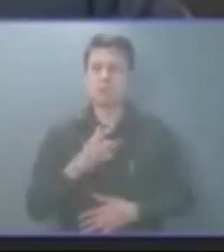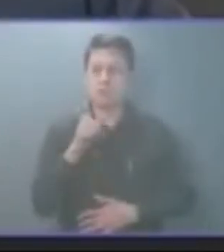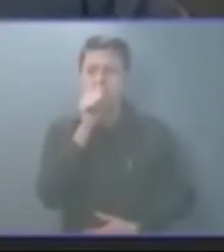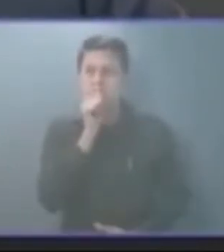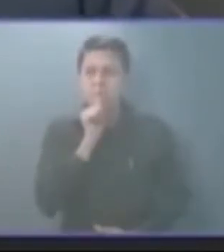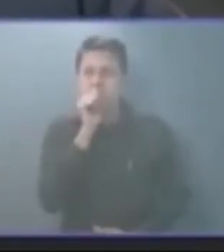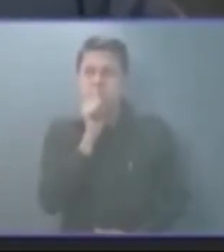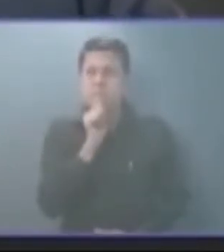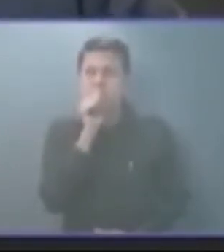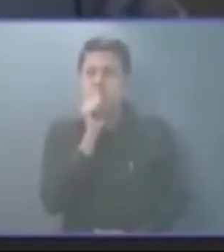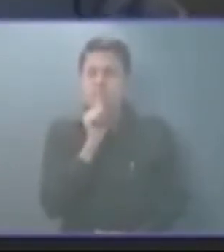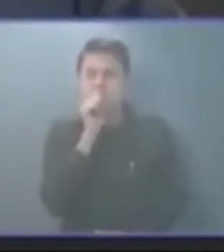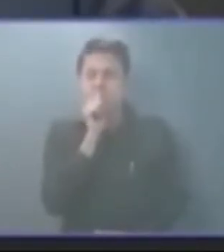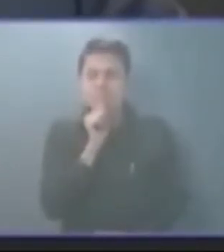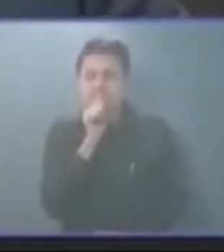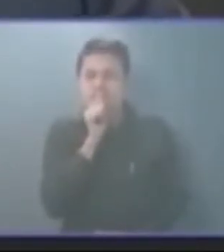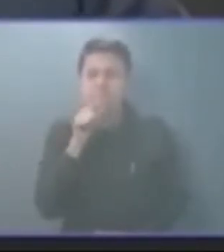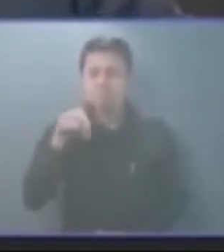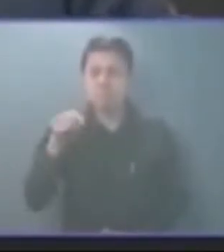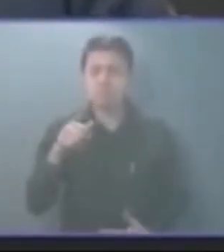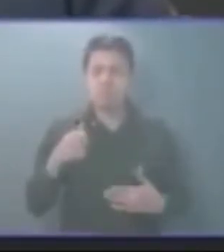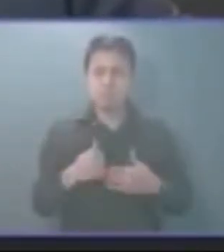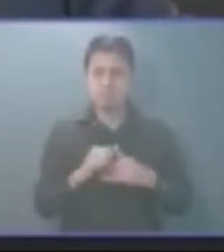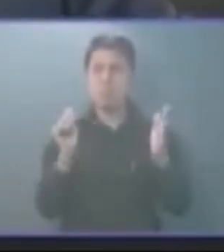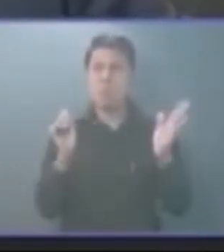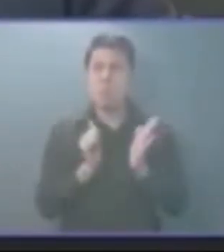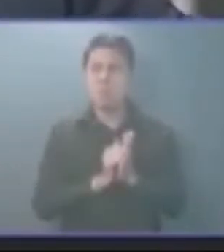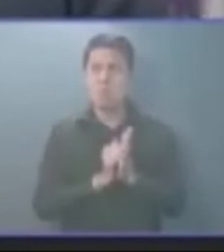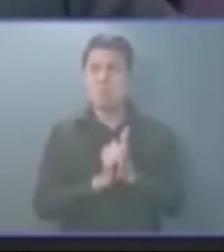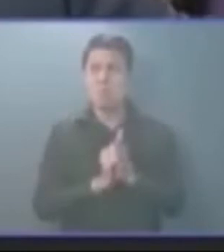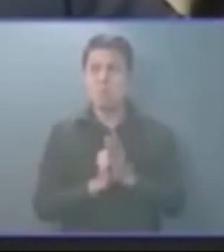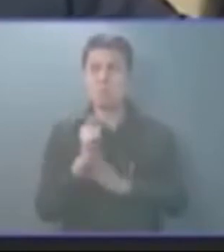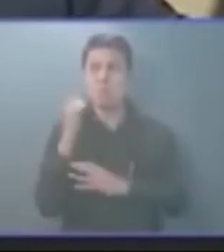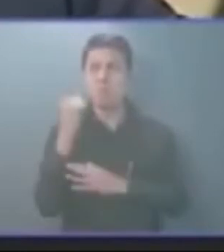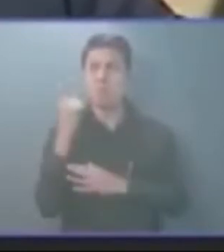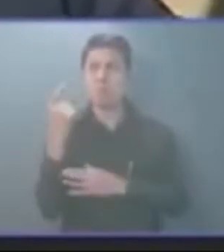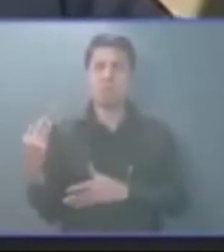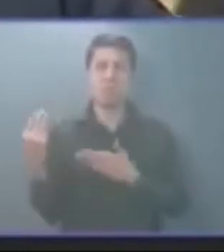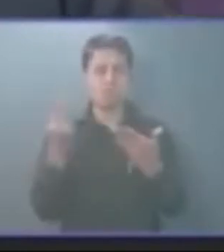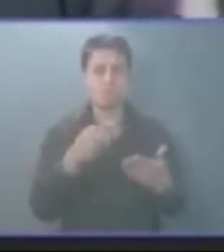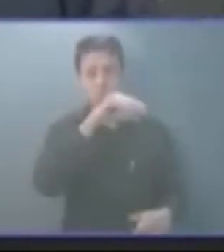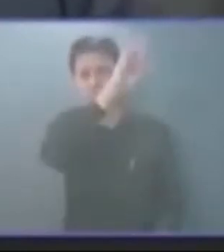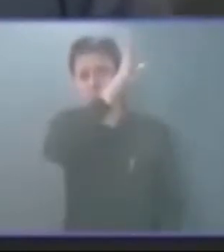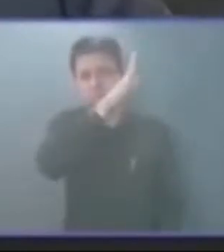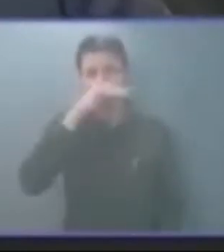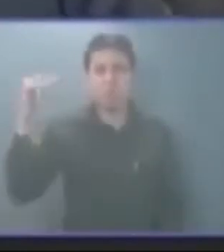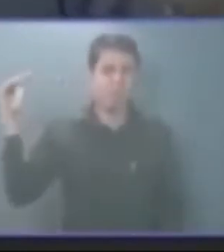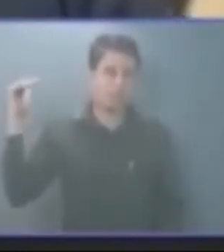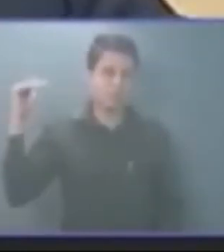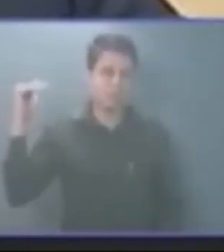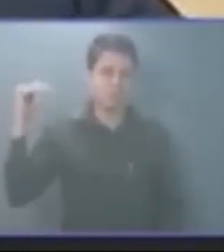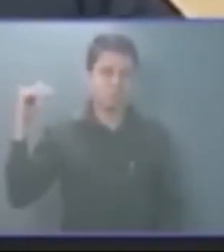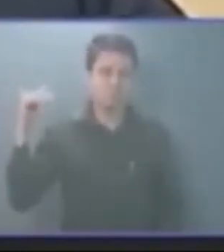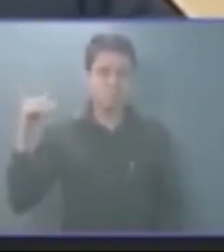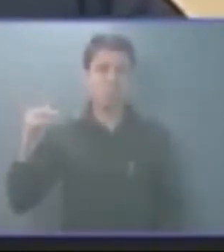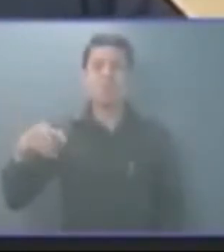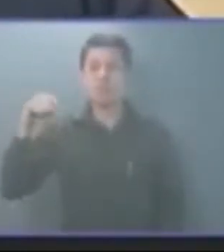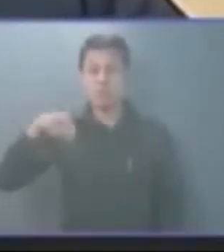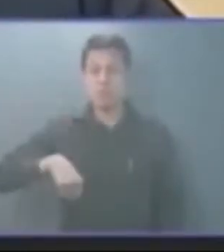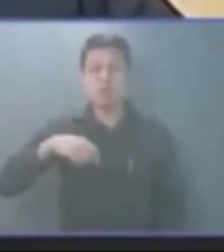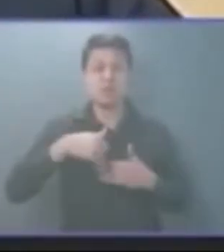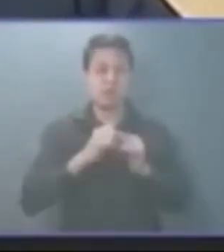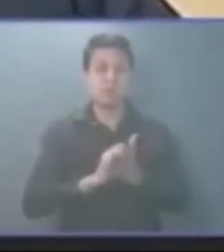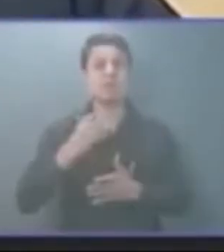tengan paciencia. Esta asamblea legislativa está en deuda con el país. Está en deuda con